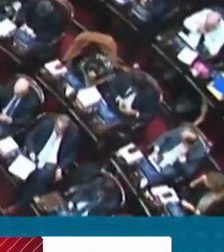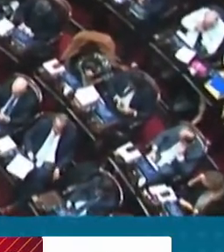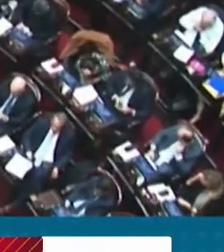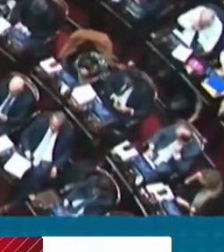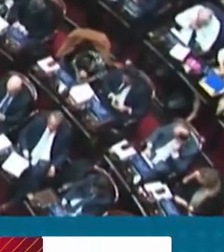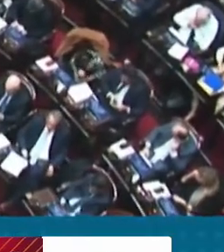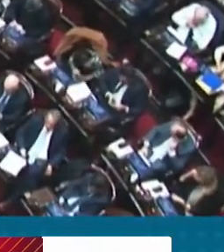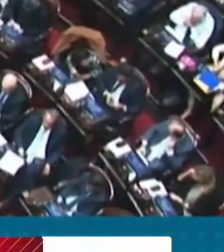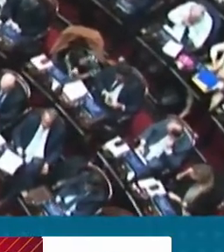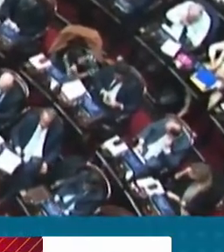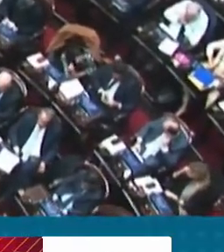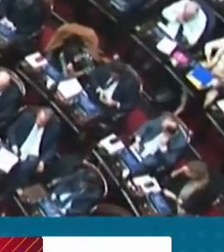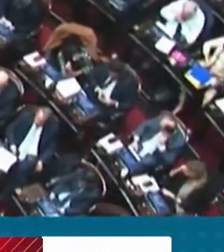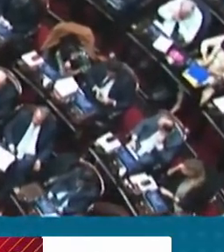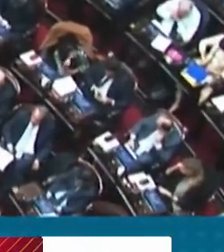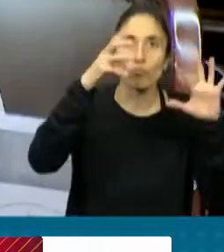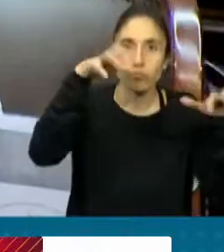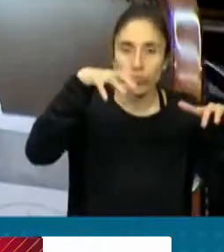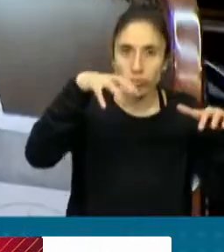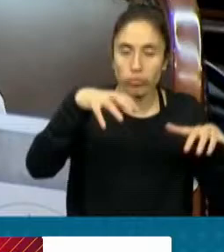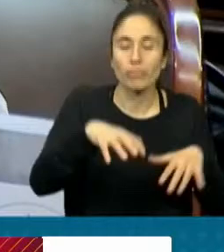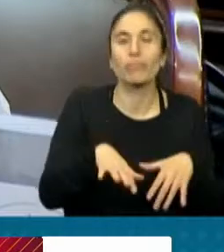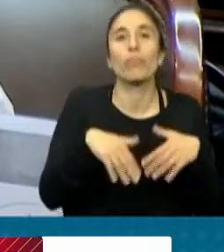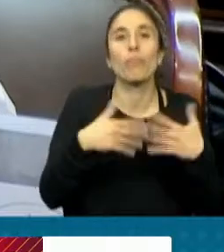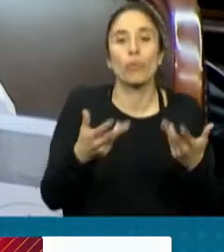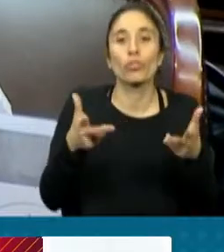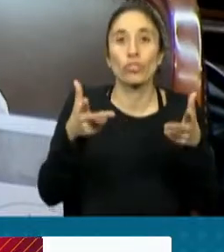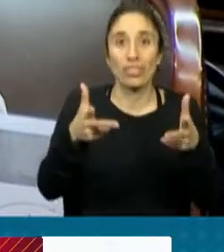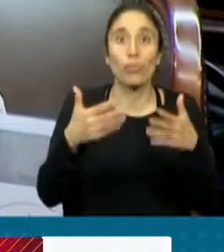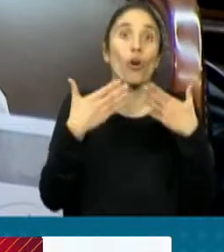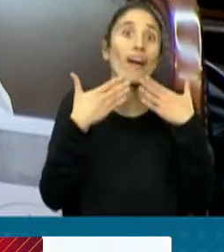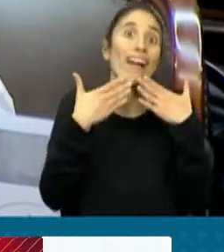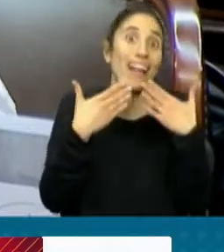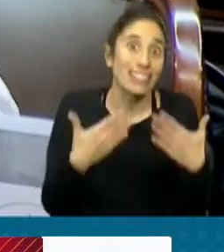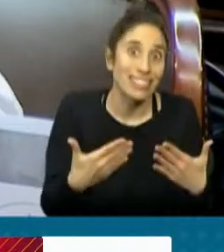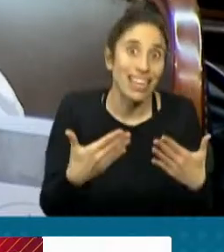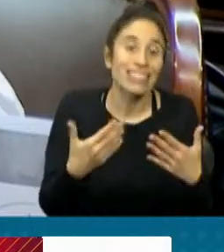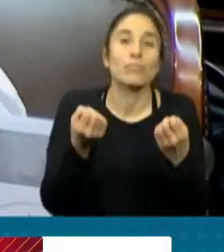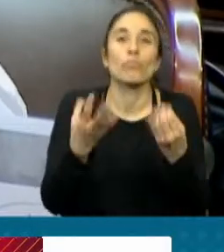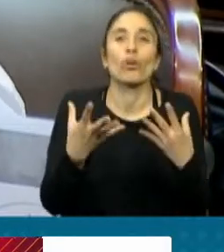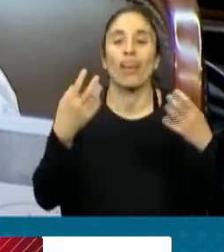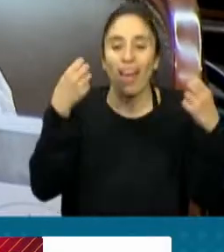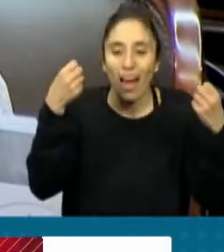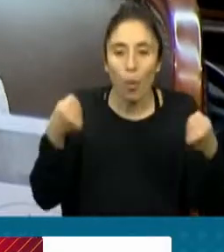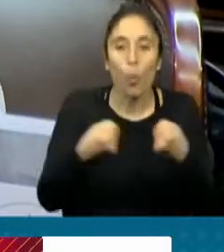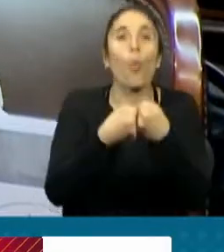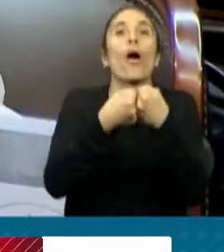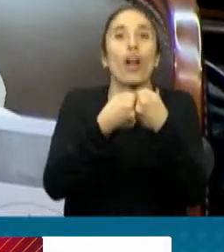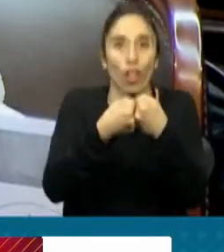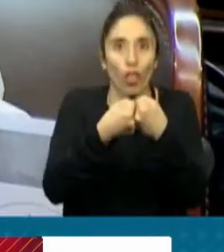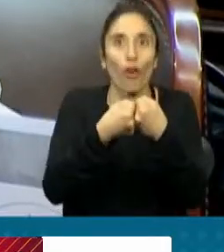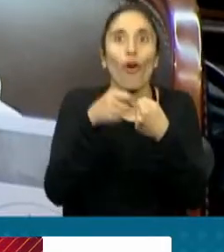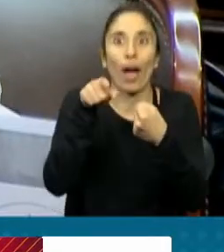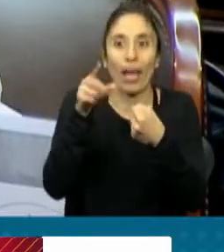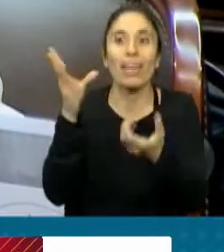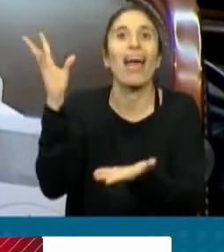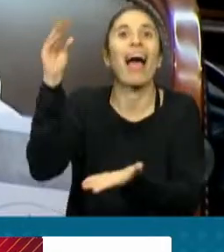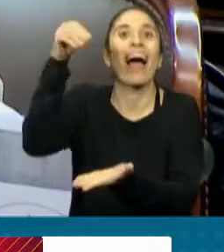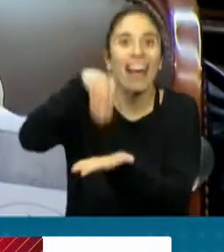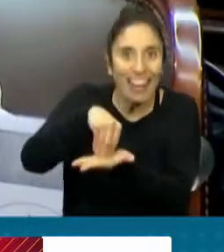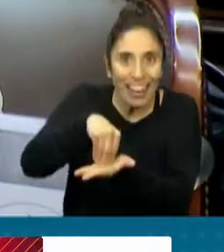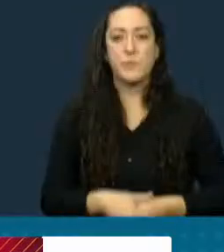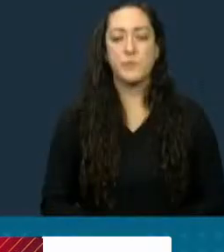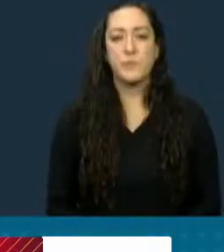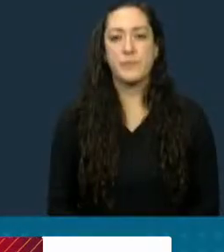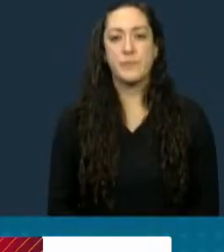es la representación que los senadores tienen en cada una de las provincias y la relación con los gobernadores, ¿no? Porque justamente lo que decíamos